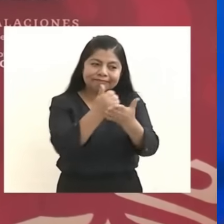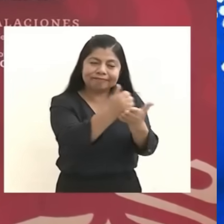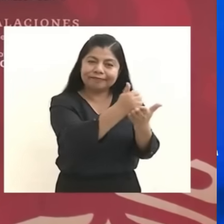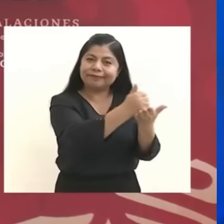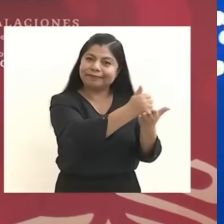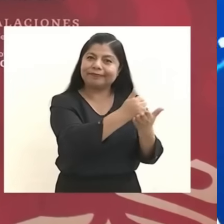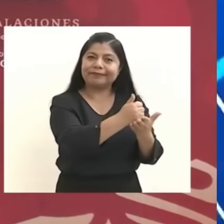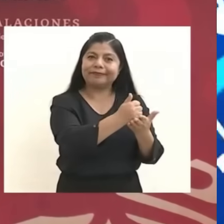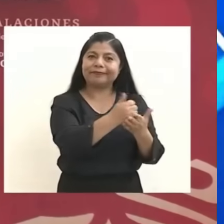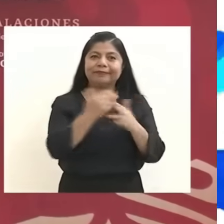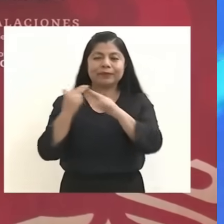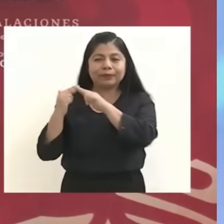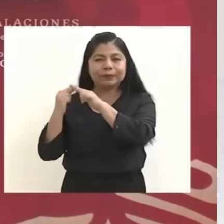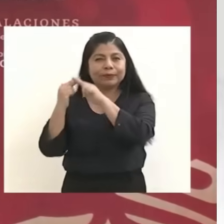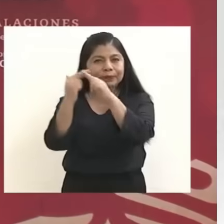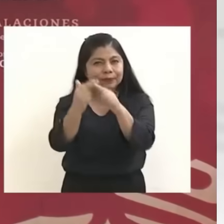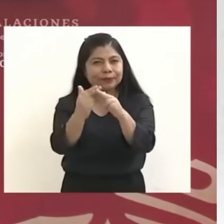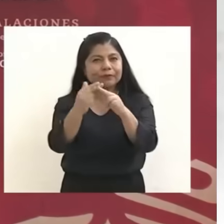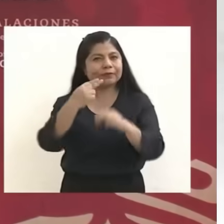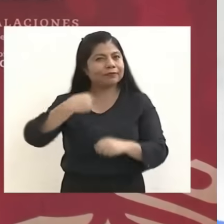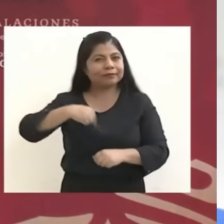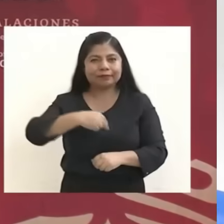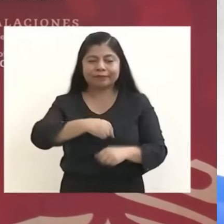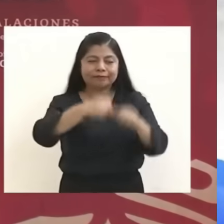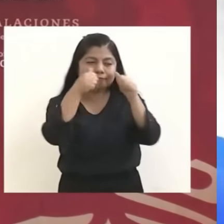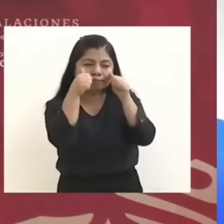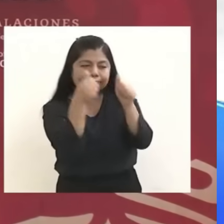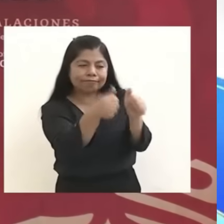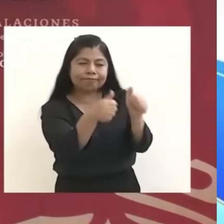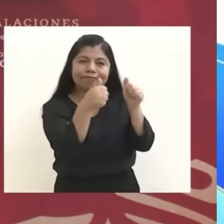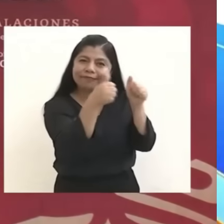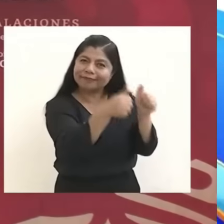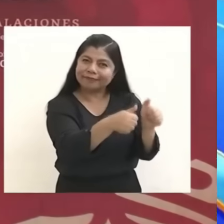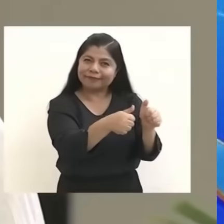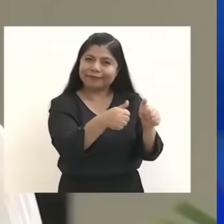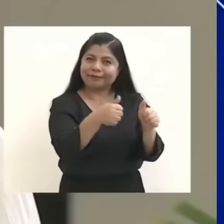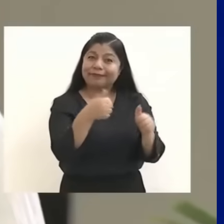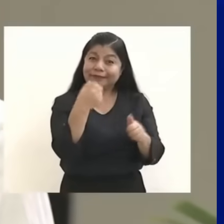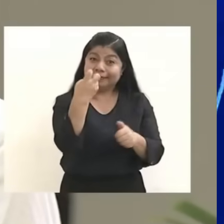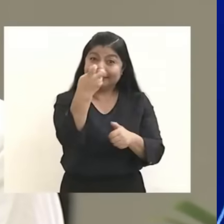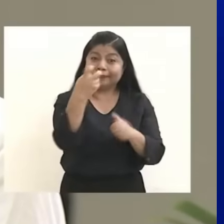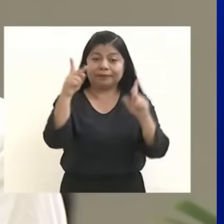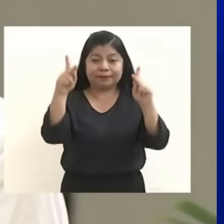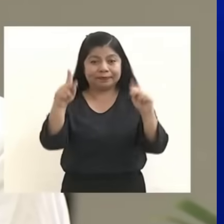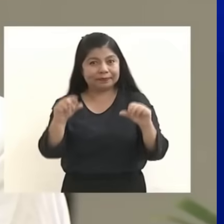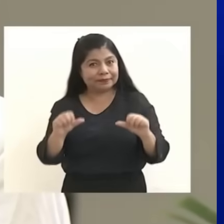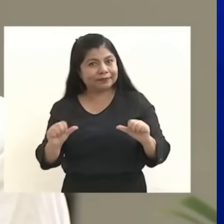La paz, la tranquilidad son frutos de la justicia.